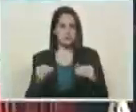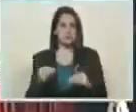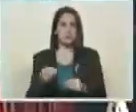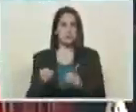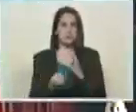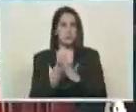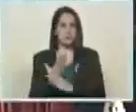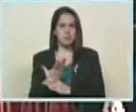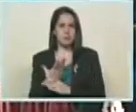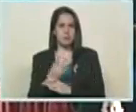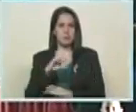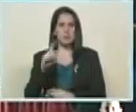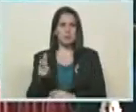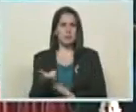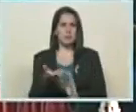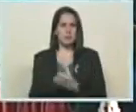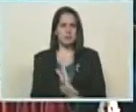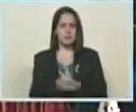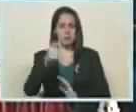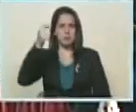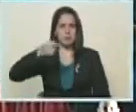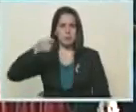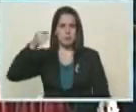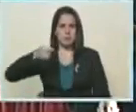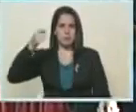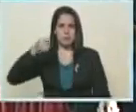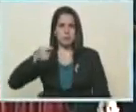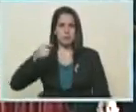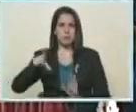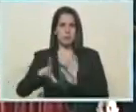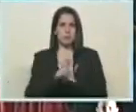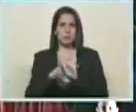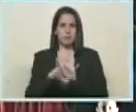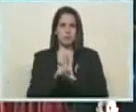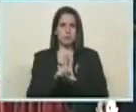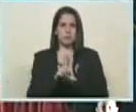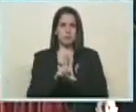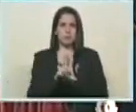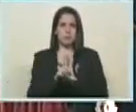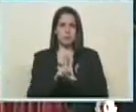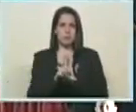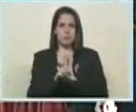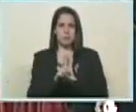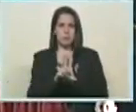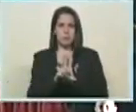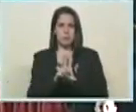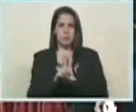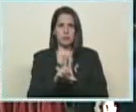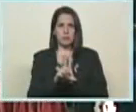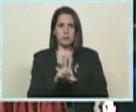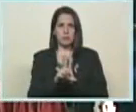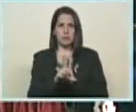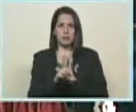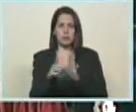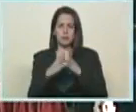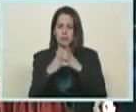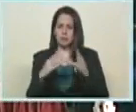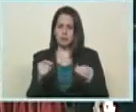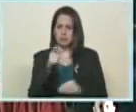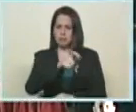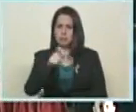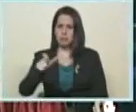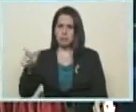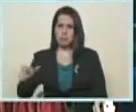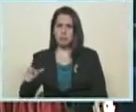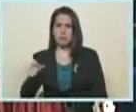García, compañeros diputados, legisladores, querido compatriota